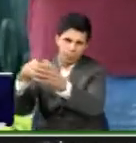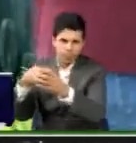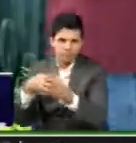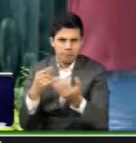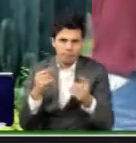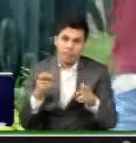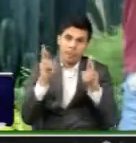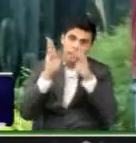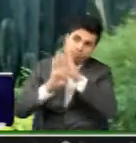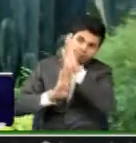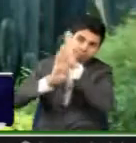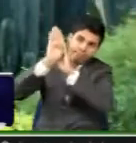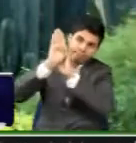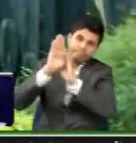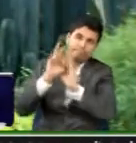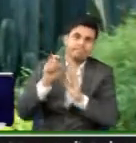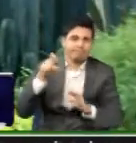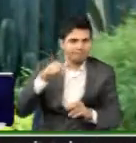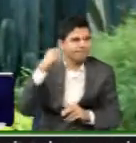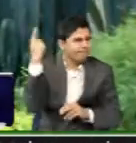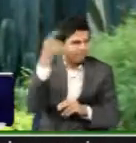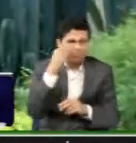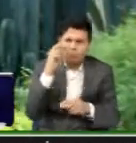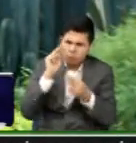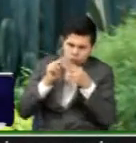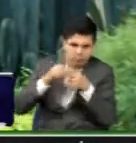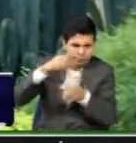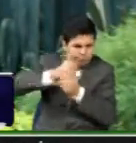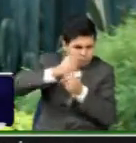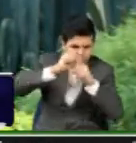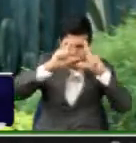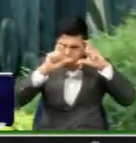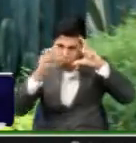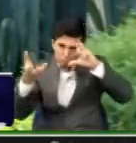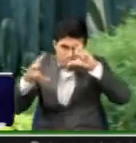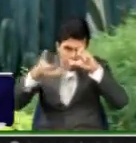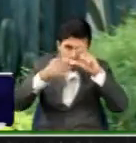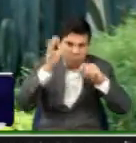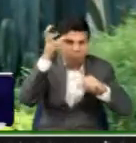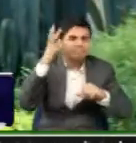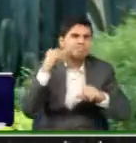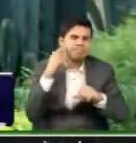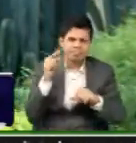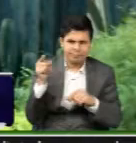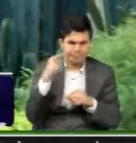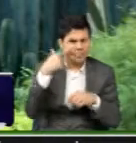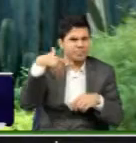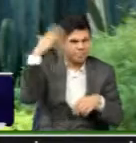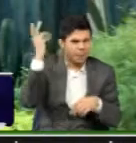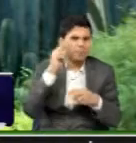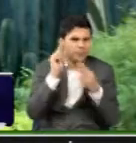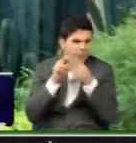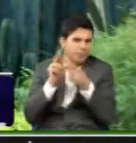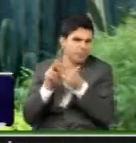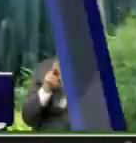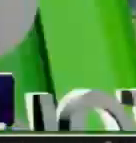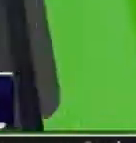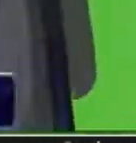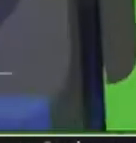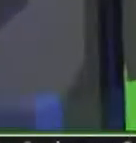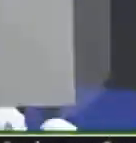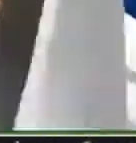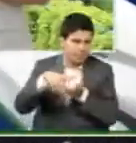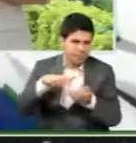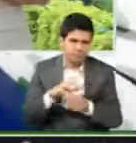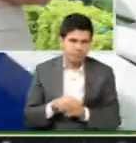para Ever Álvarez, bastante conocido por su trabajo periodístico y de reportería gráfica en los medios de comunicación del departamento de